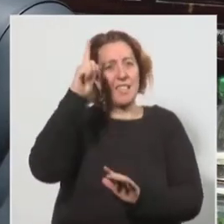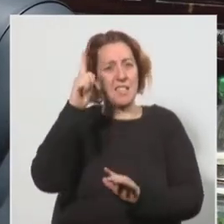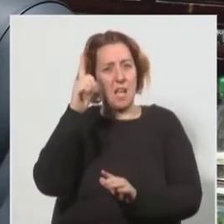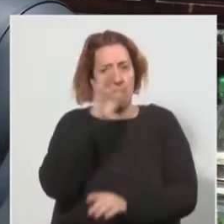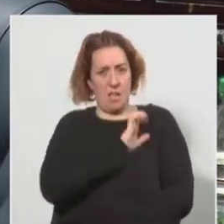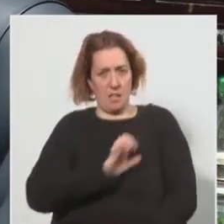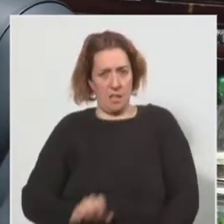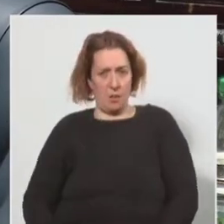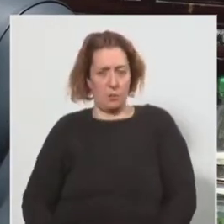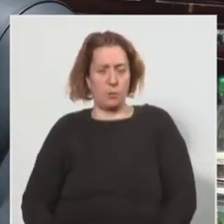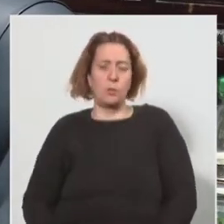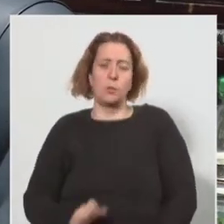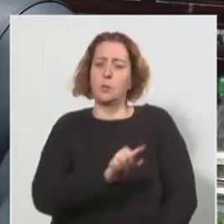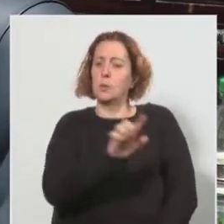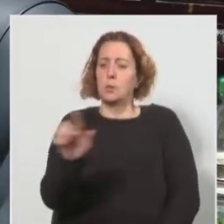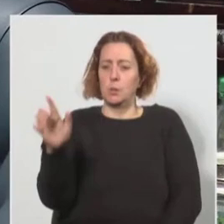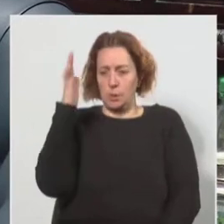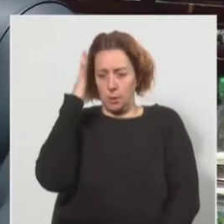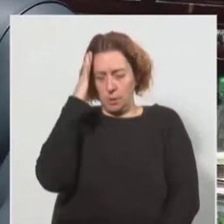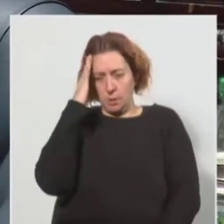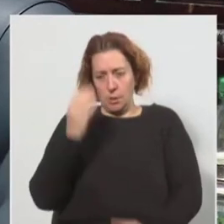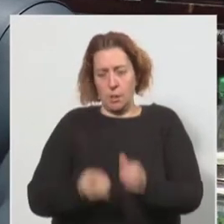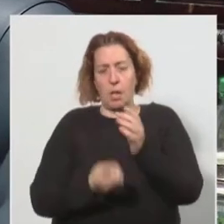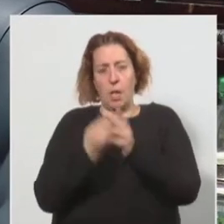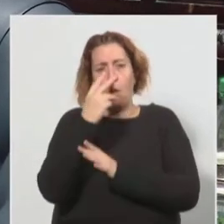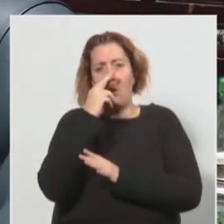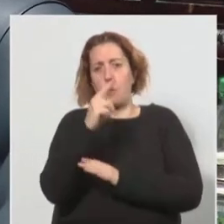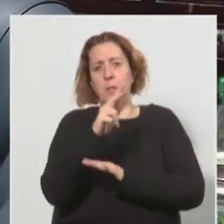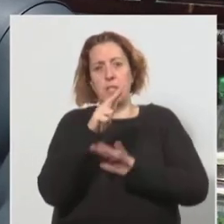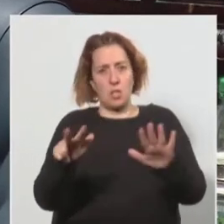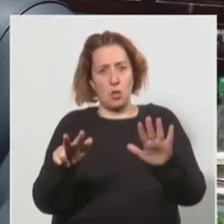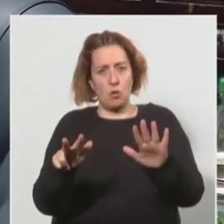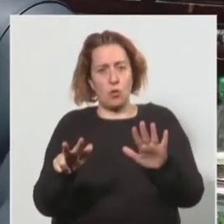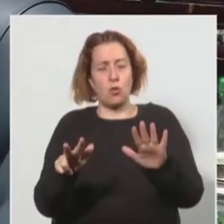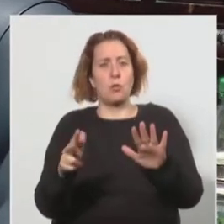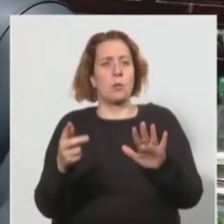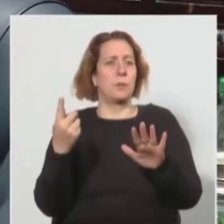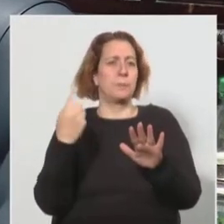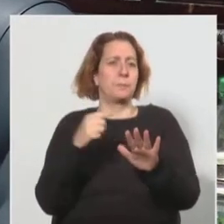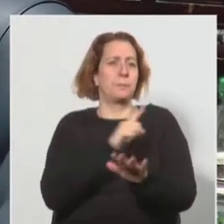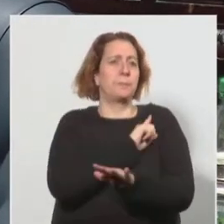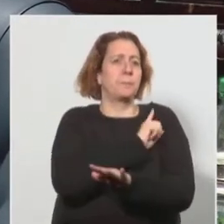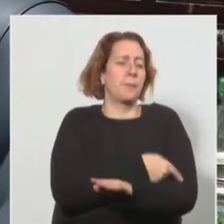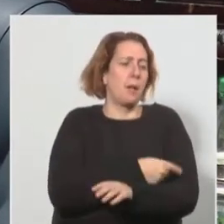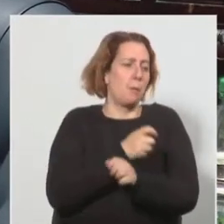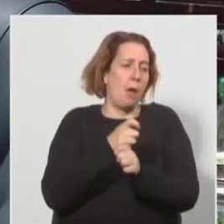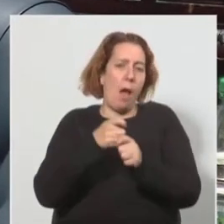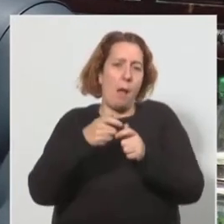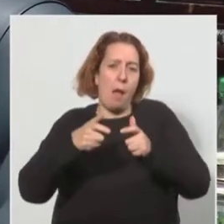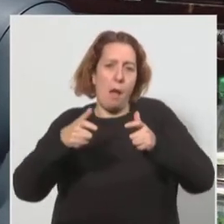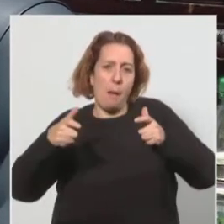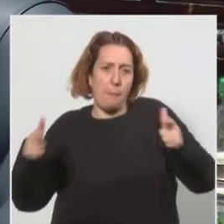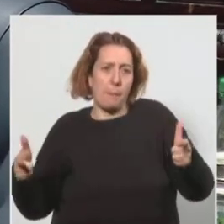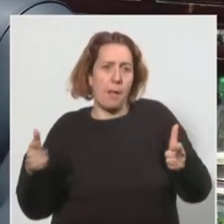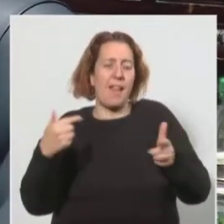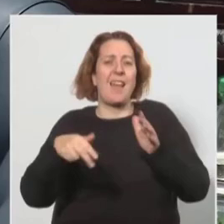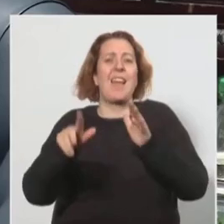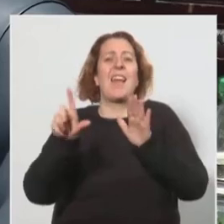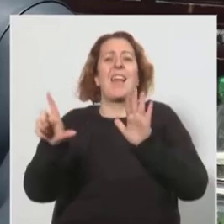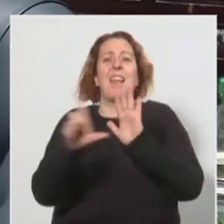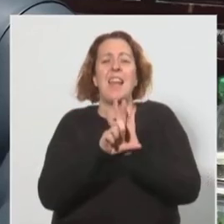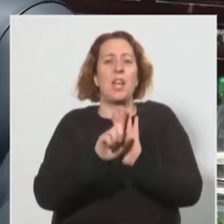Estado, como ustedes saben, creado en 2018 y cuyas potestades fueron ampliadas por la Ley de